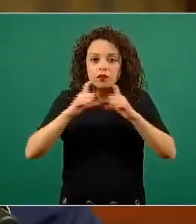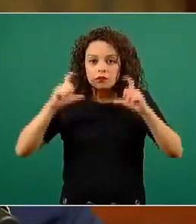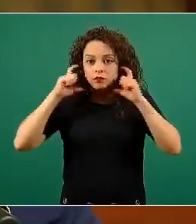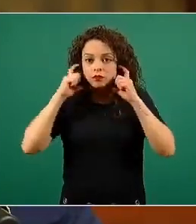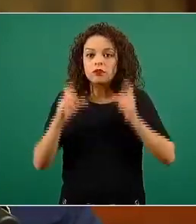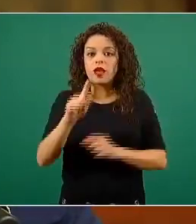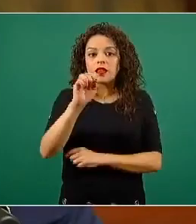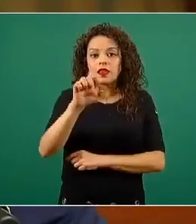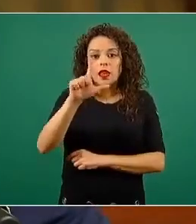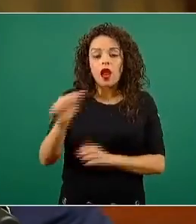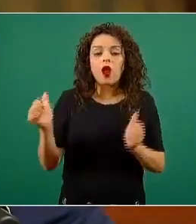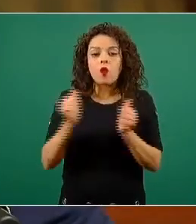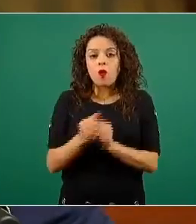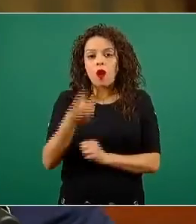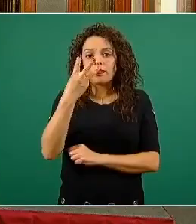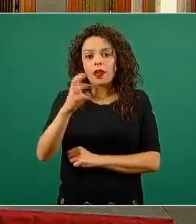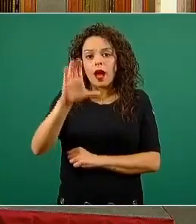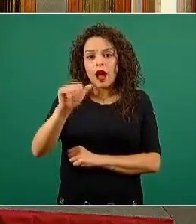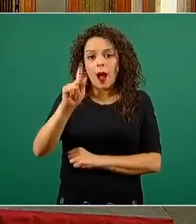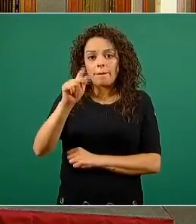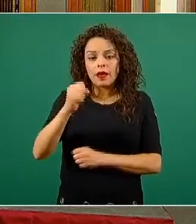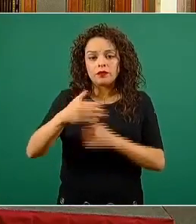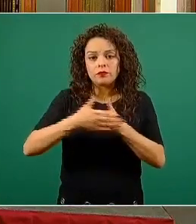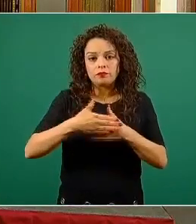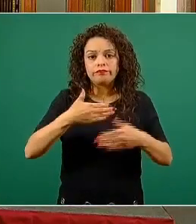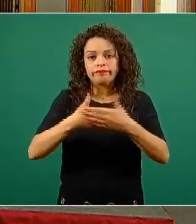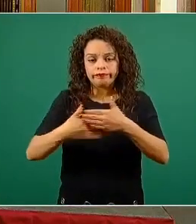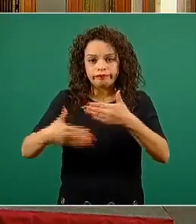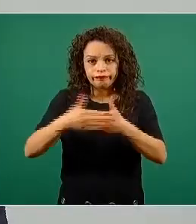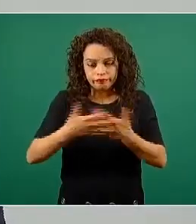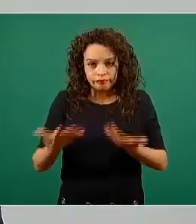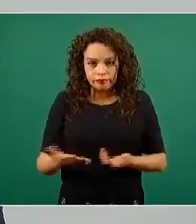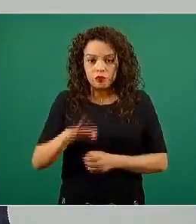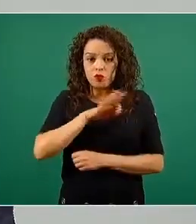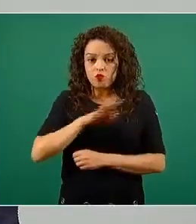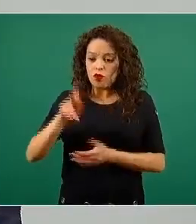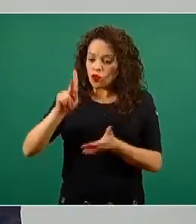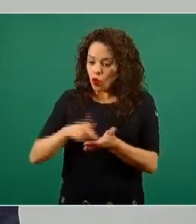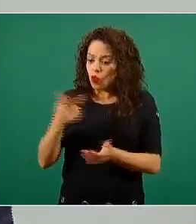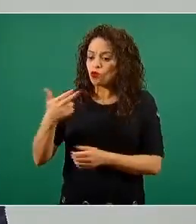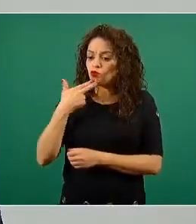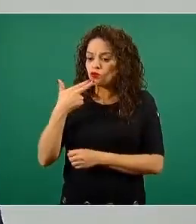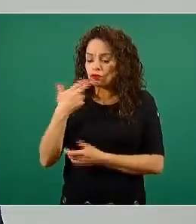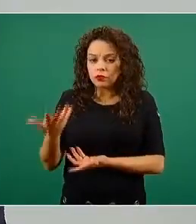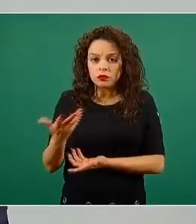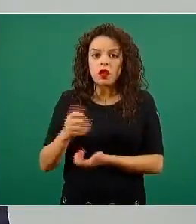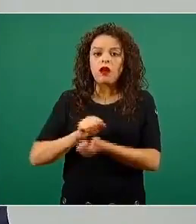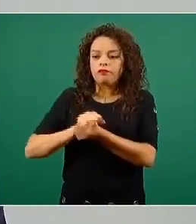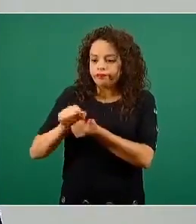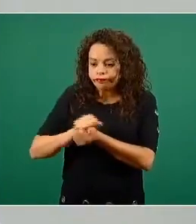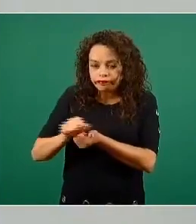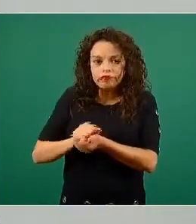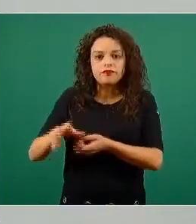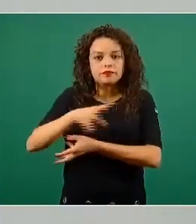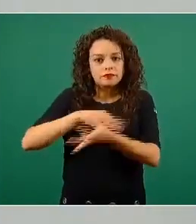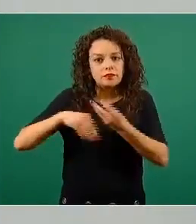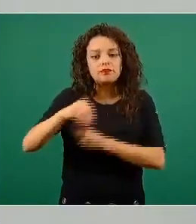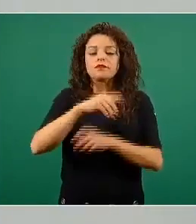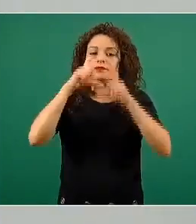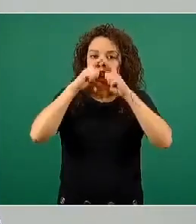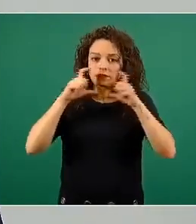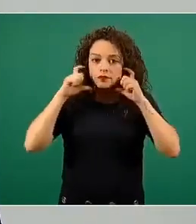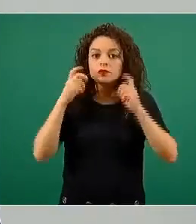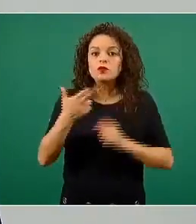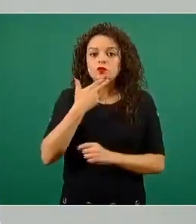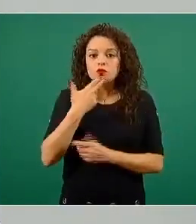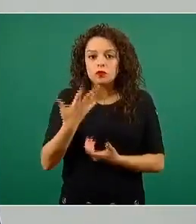tela, cubrebocas que se pueda reutilizar, para de esa manera ayudar al bolsillo de la gente, pero también ayudar al medio ambiente,